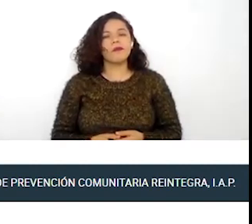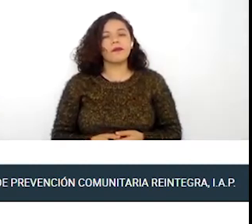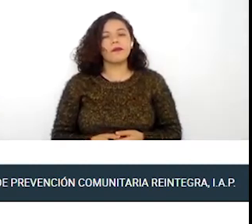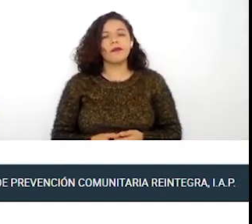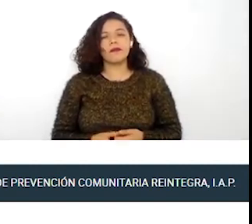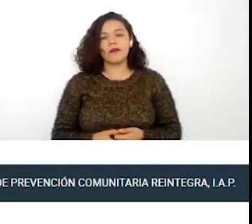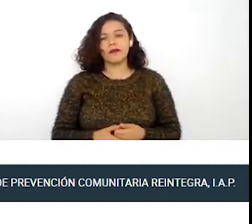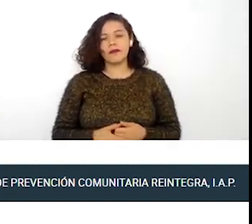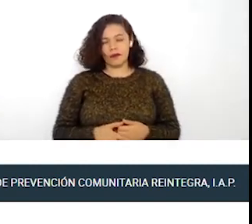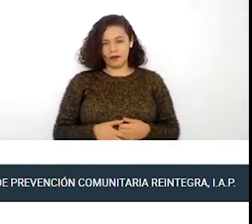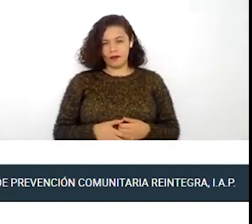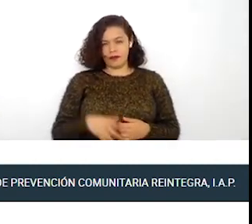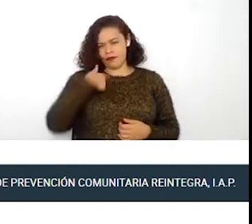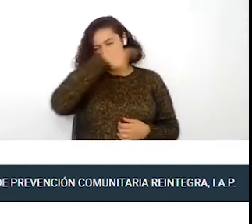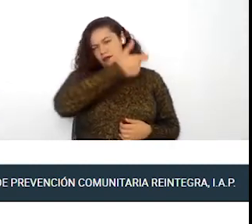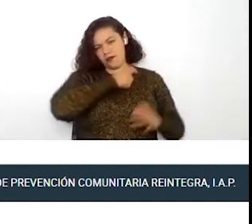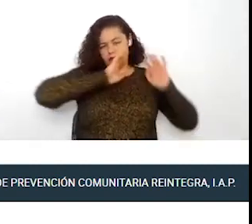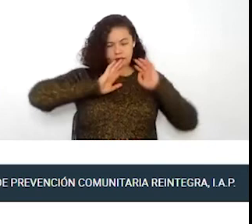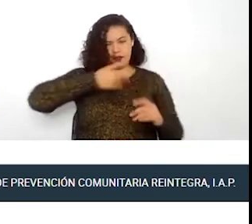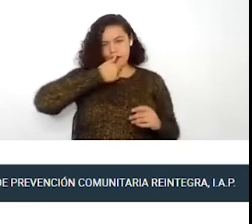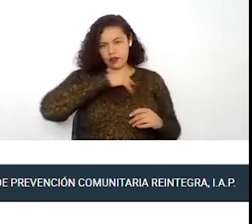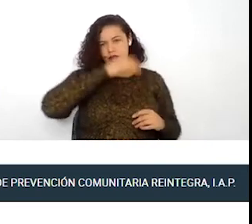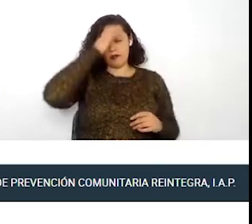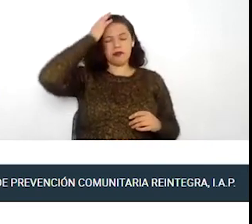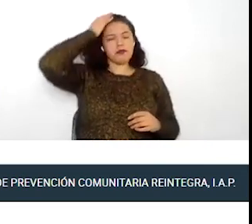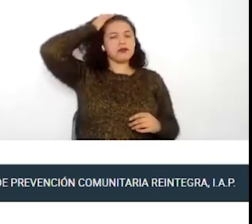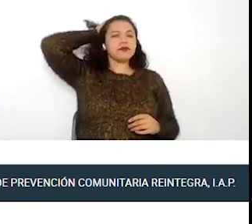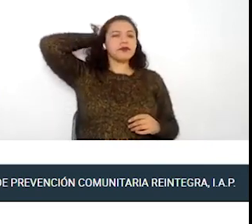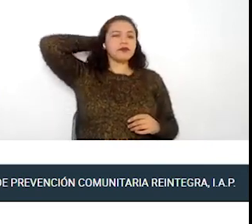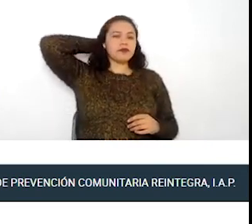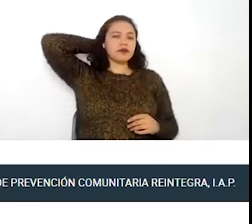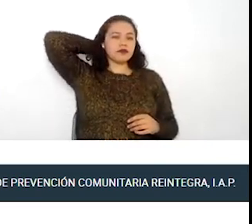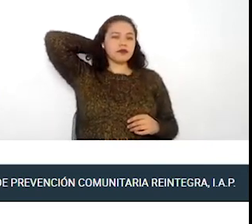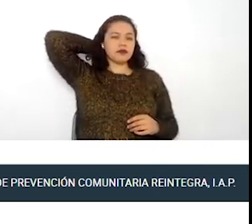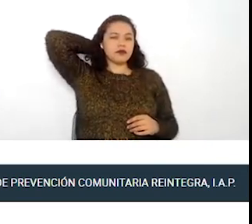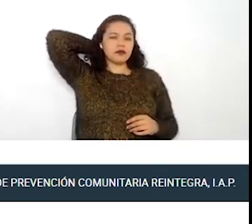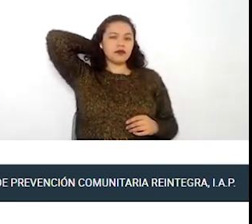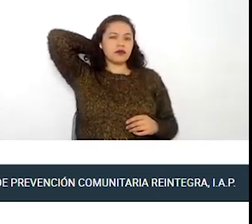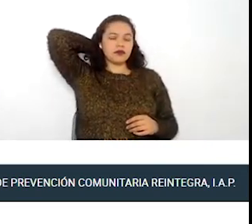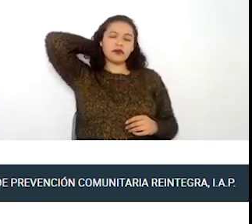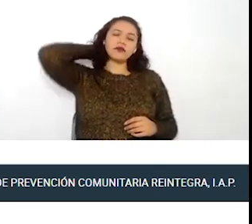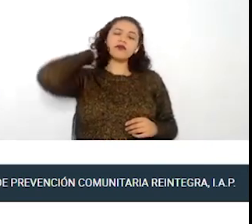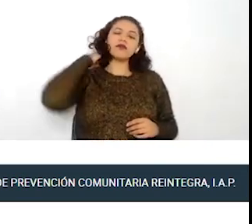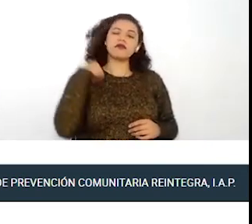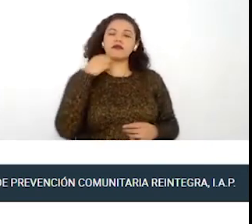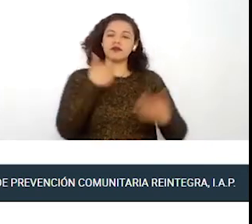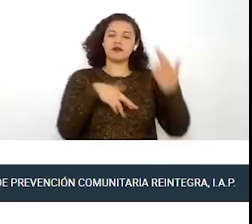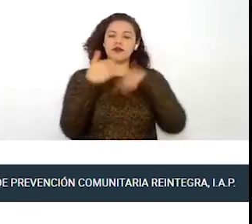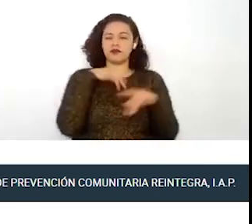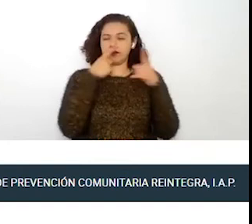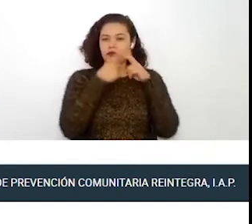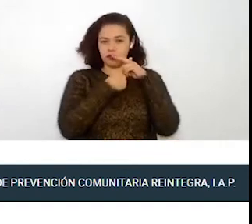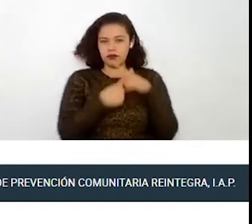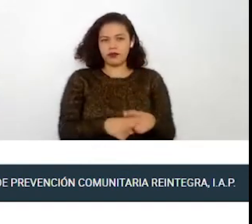activos en efectivo eso ya está vamos a al inicio y